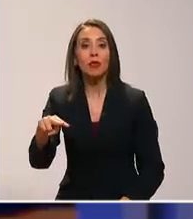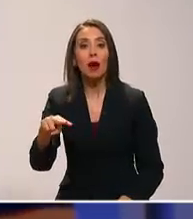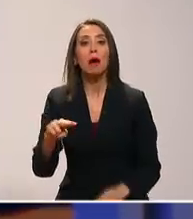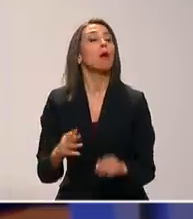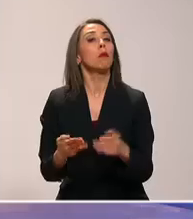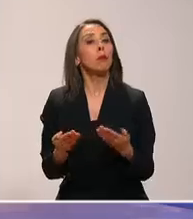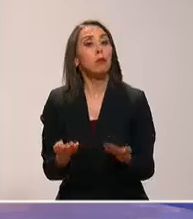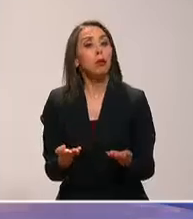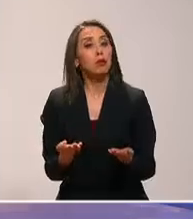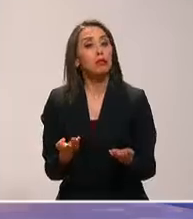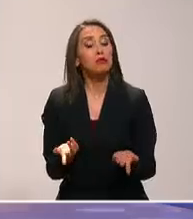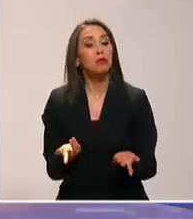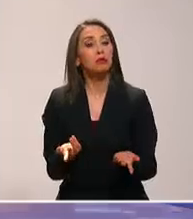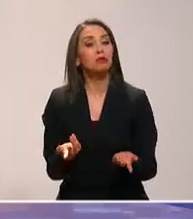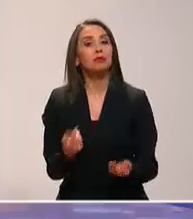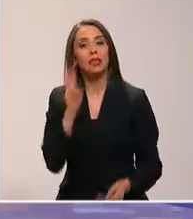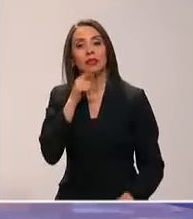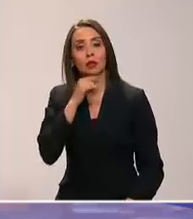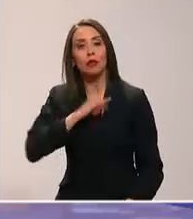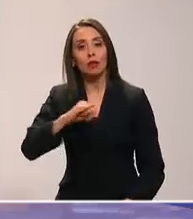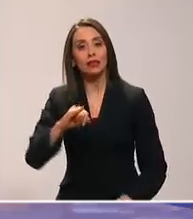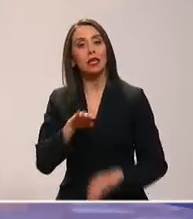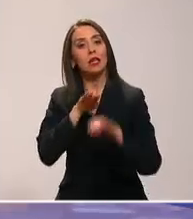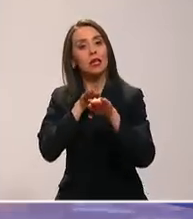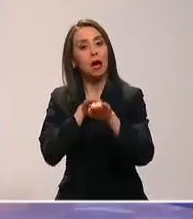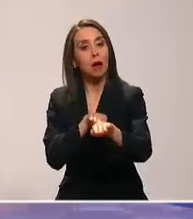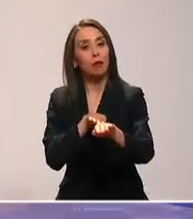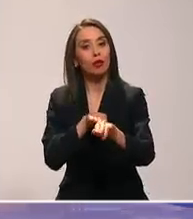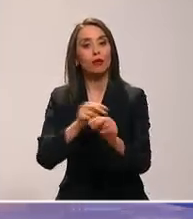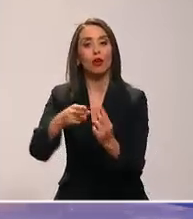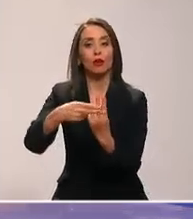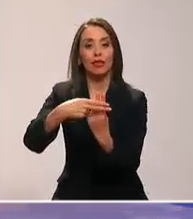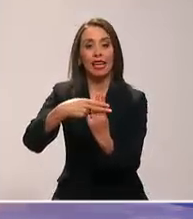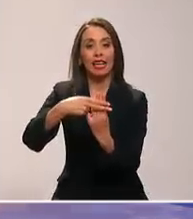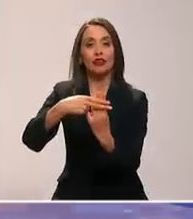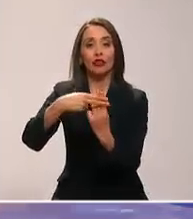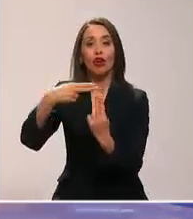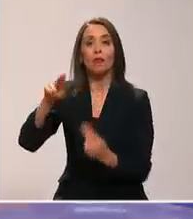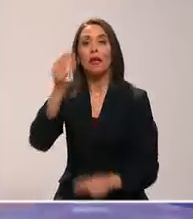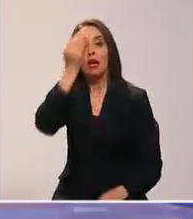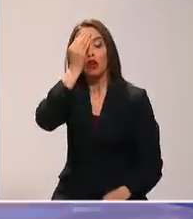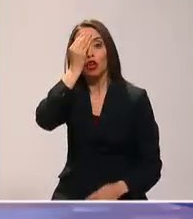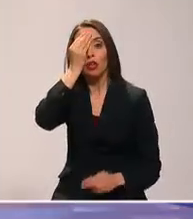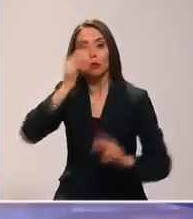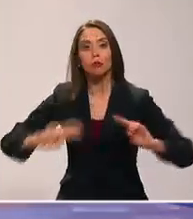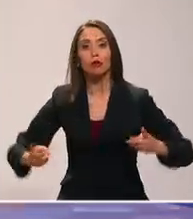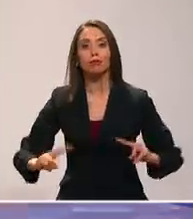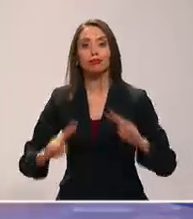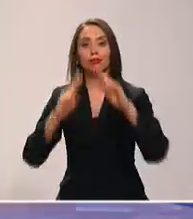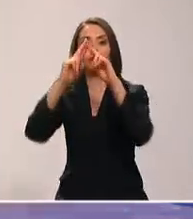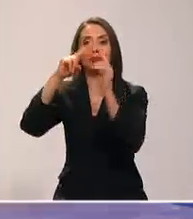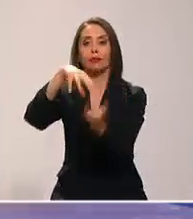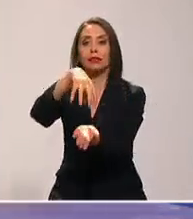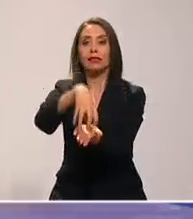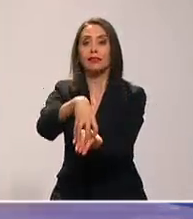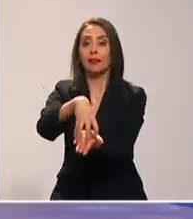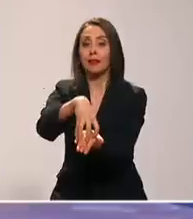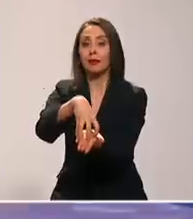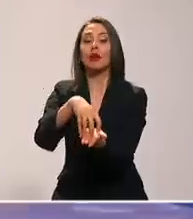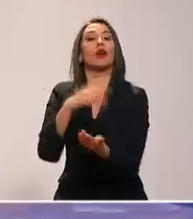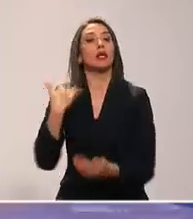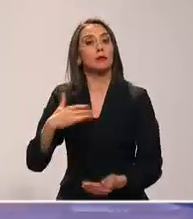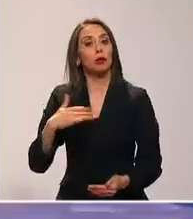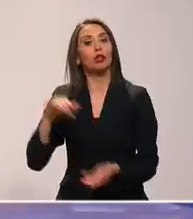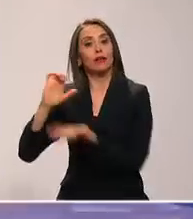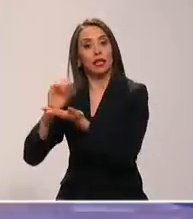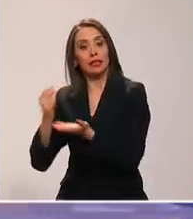eso es que sin duda que seguiremos apoyando para que la Teletón de Coquimbo se levante. Y para eso es importante, claro, que el Estado